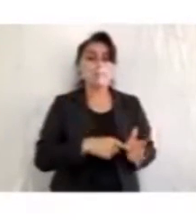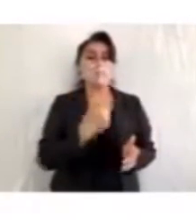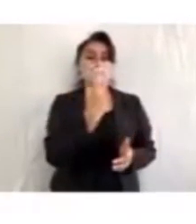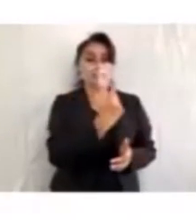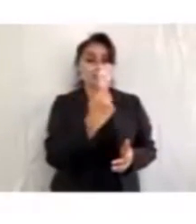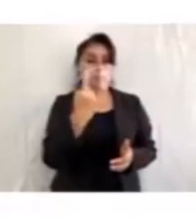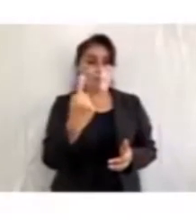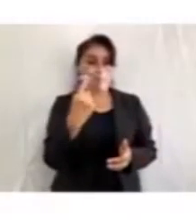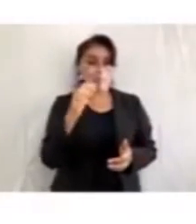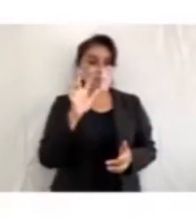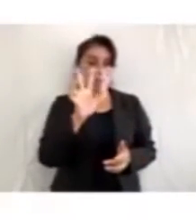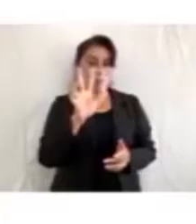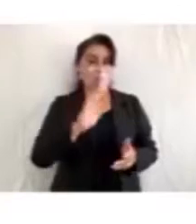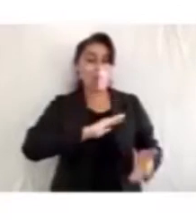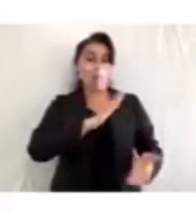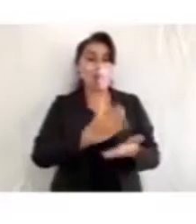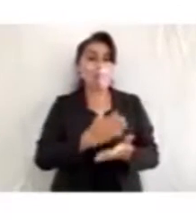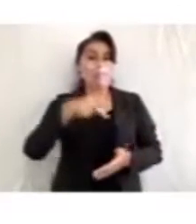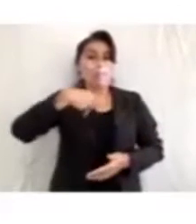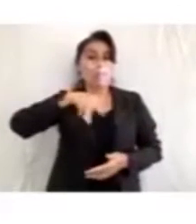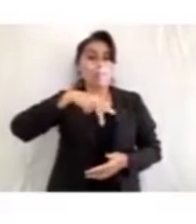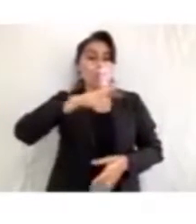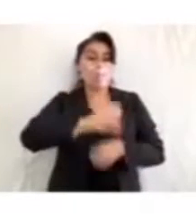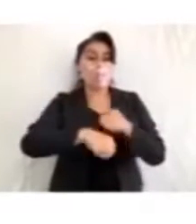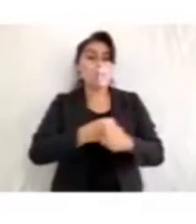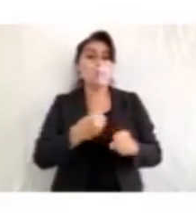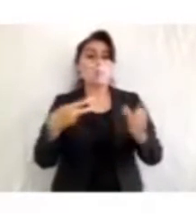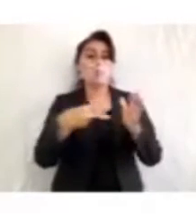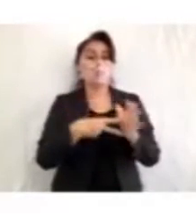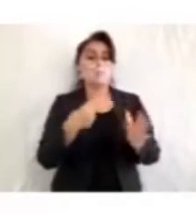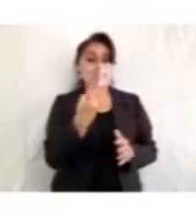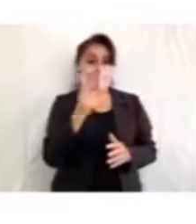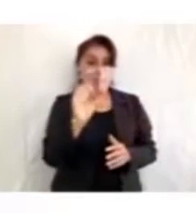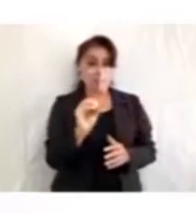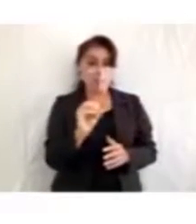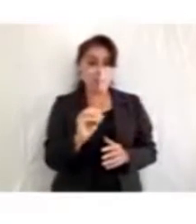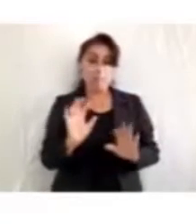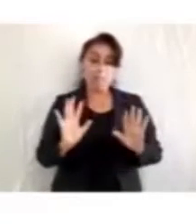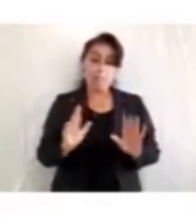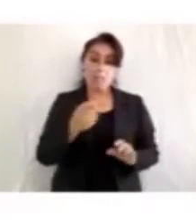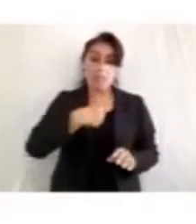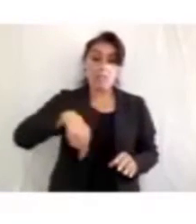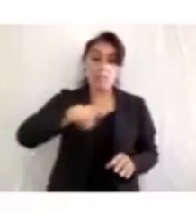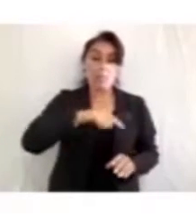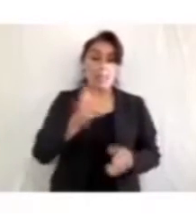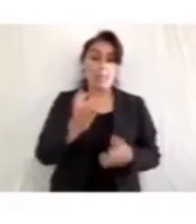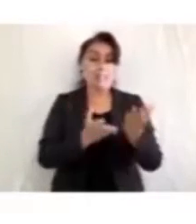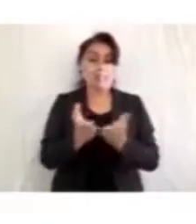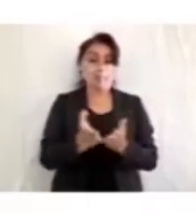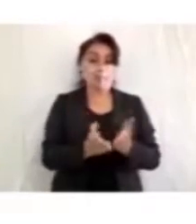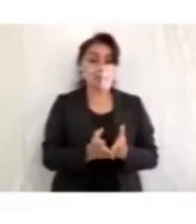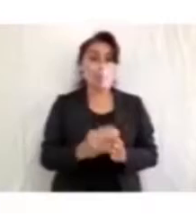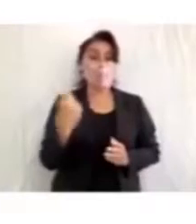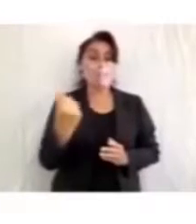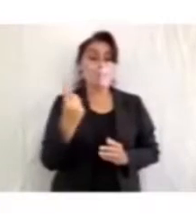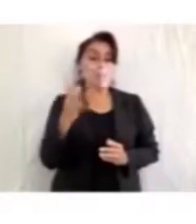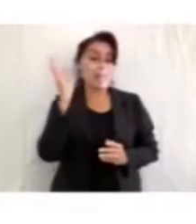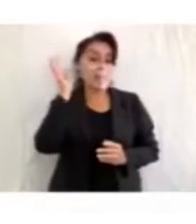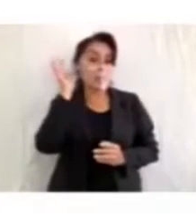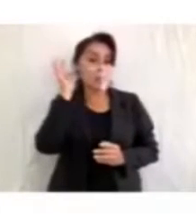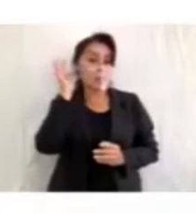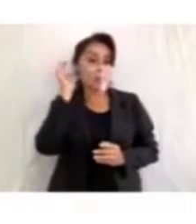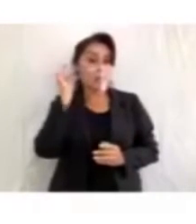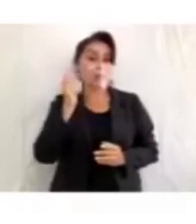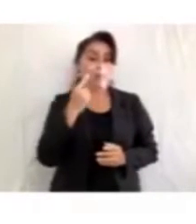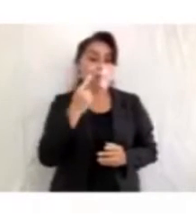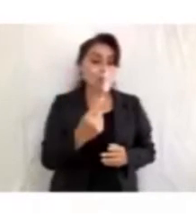1.119 hasta junio del 2020. Y nosotros en el Servicio Nacional de la Mujer